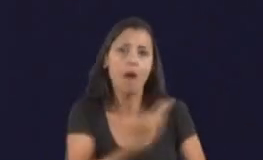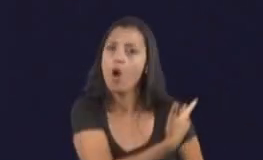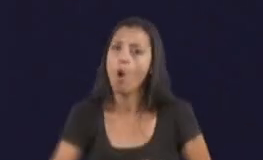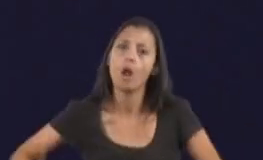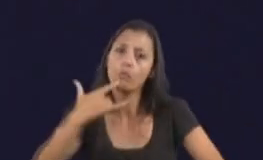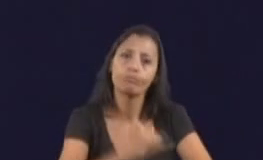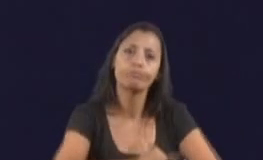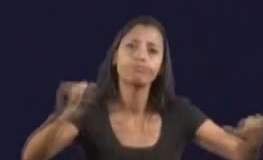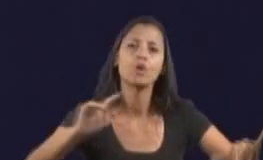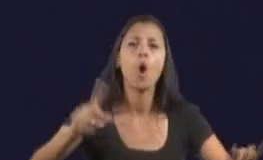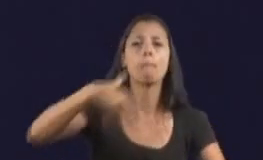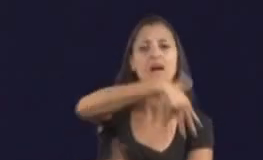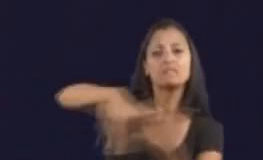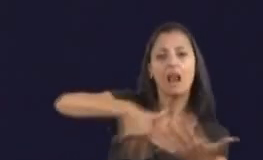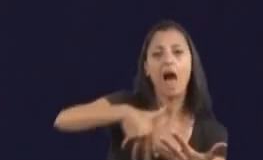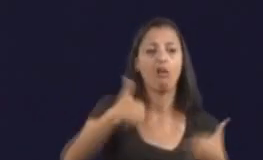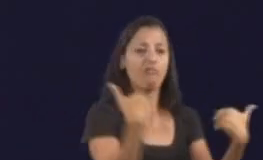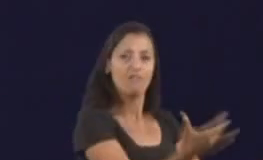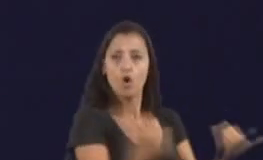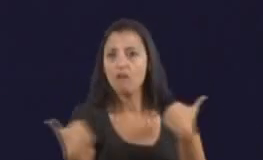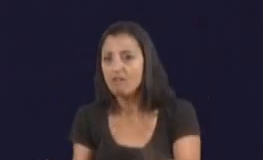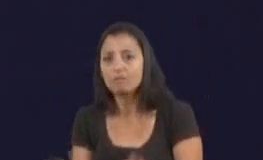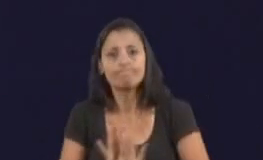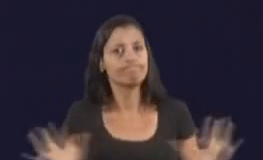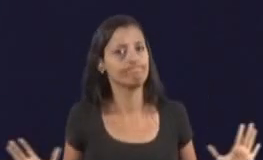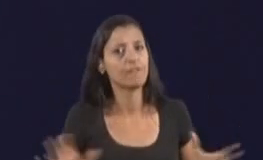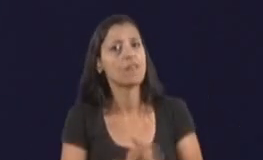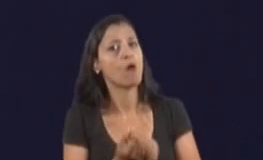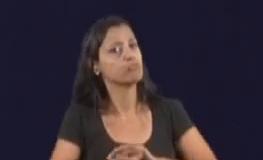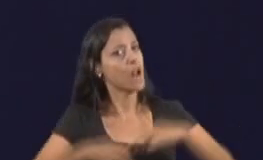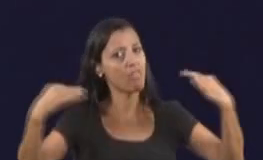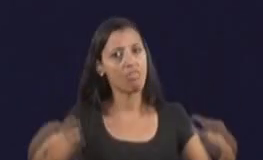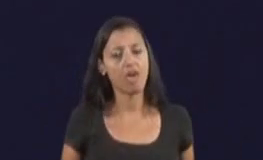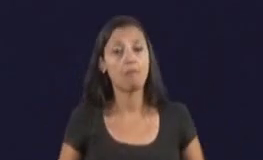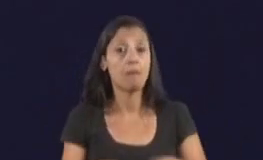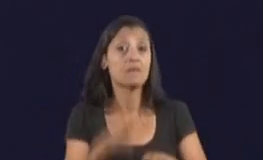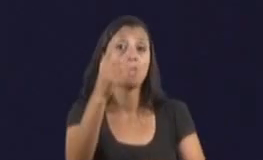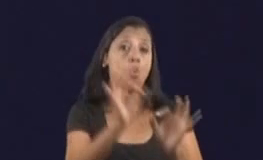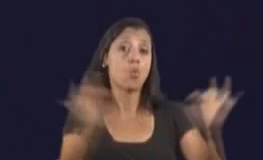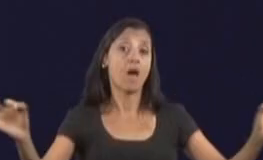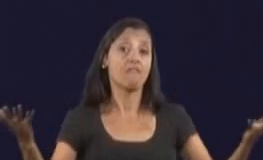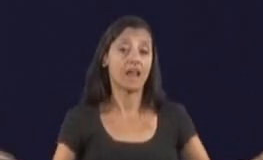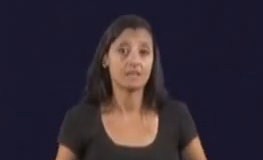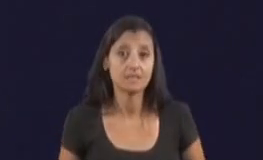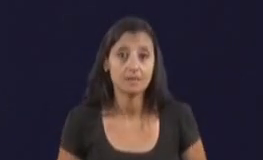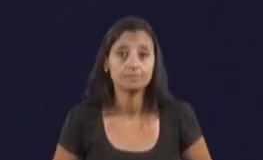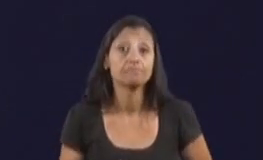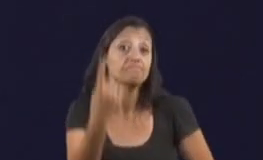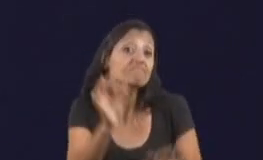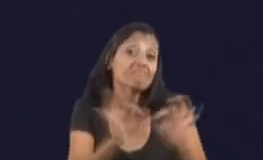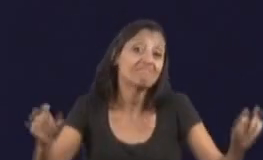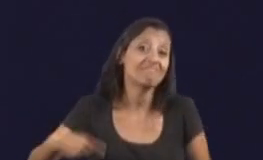no mezcle cuestiones que sean de índole partidaria, como es tal vez una frase que